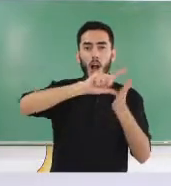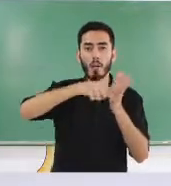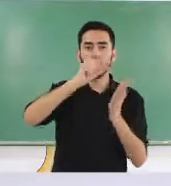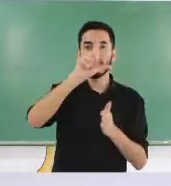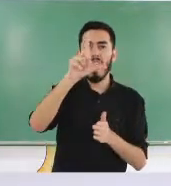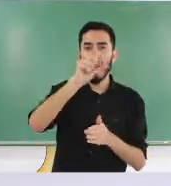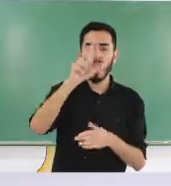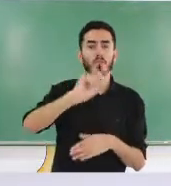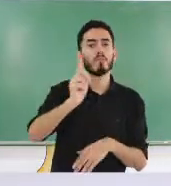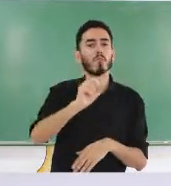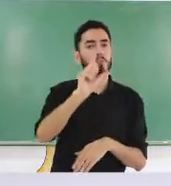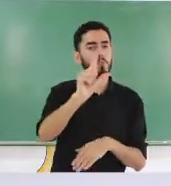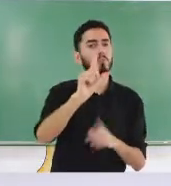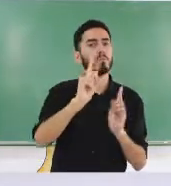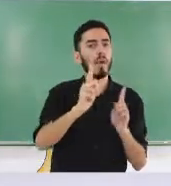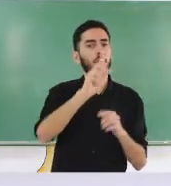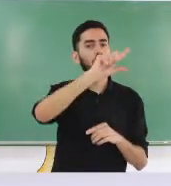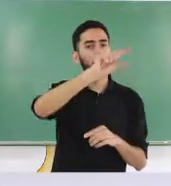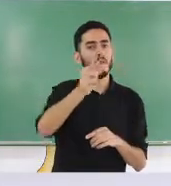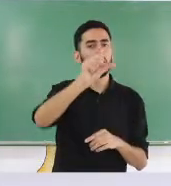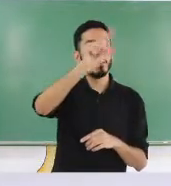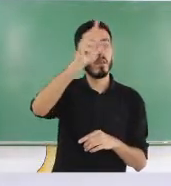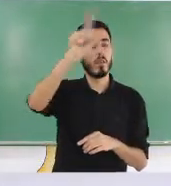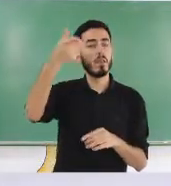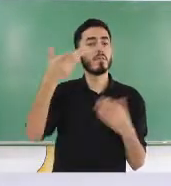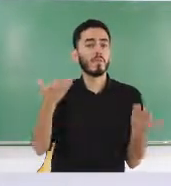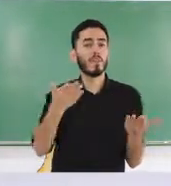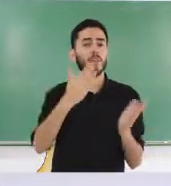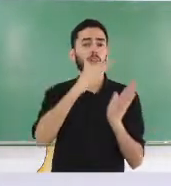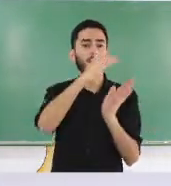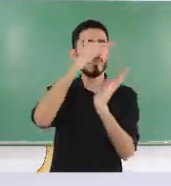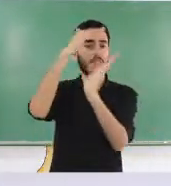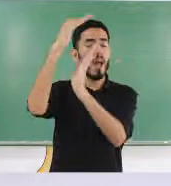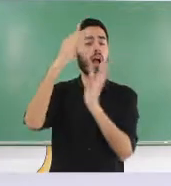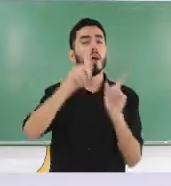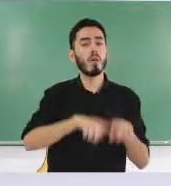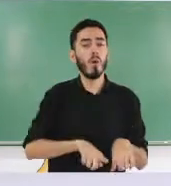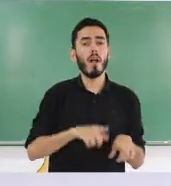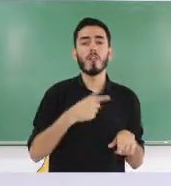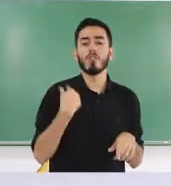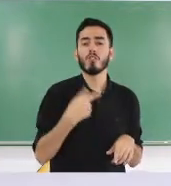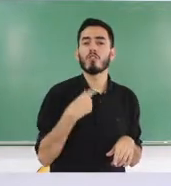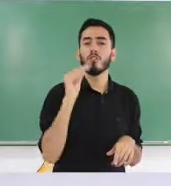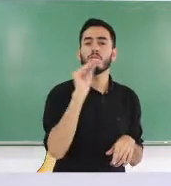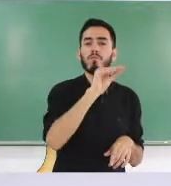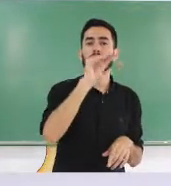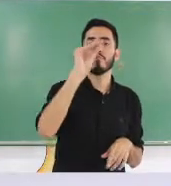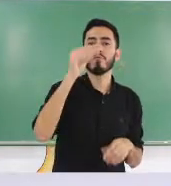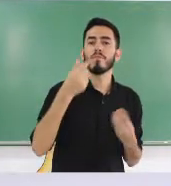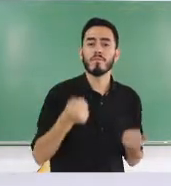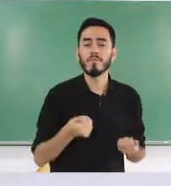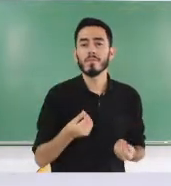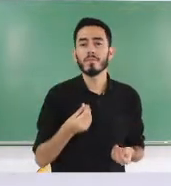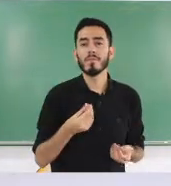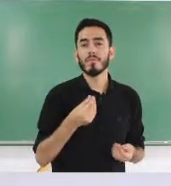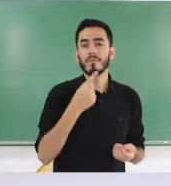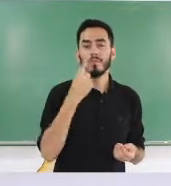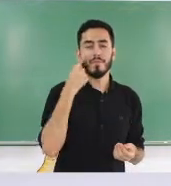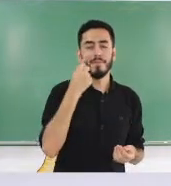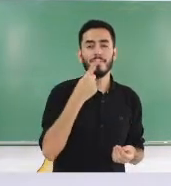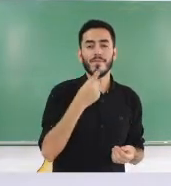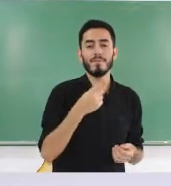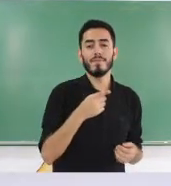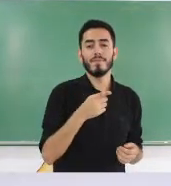medida de los segmentos tomados van a ser los mismos. Por lo tanto, le vamos a poner letras, fíjense, vamos a ponerle acá,